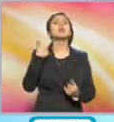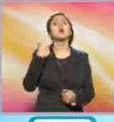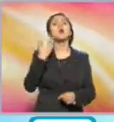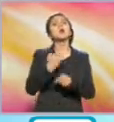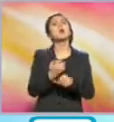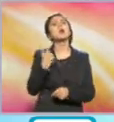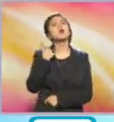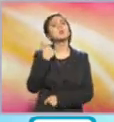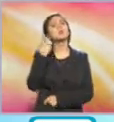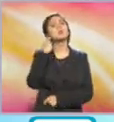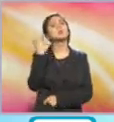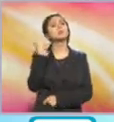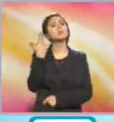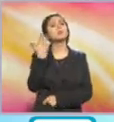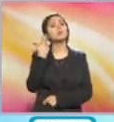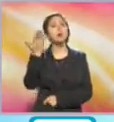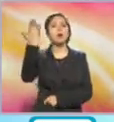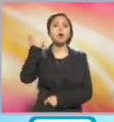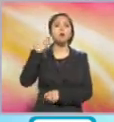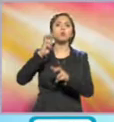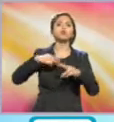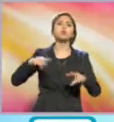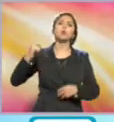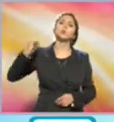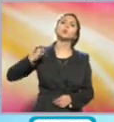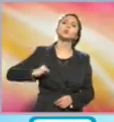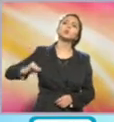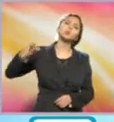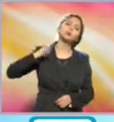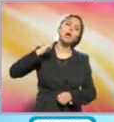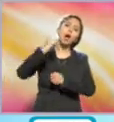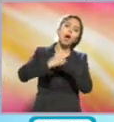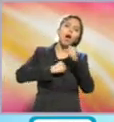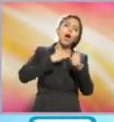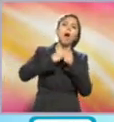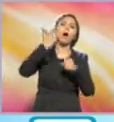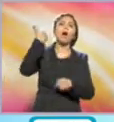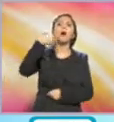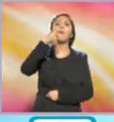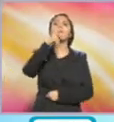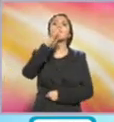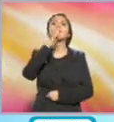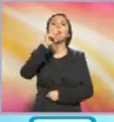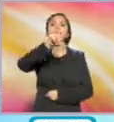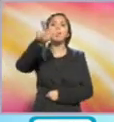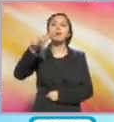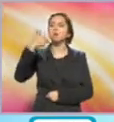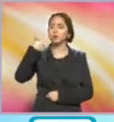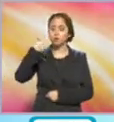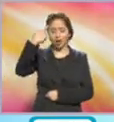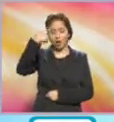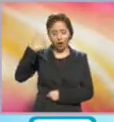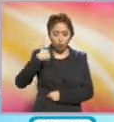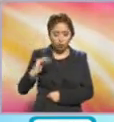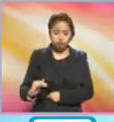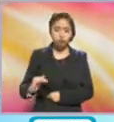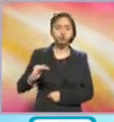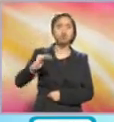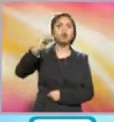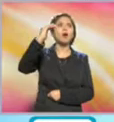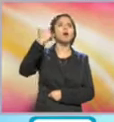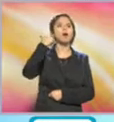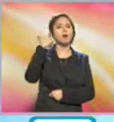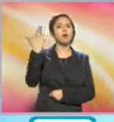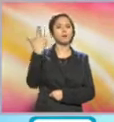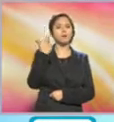estas canciones, pues evidentemente son de generaciones, ¿no? Como la de nuestros padres. Sí. Y uno crece también escuchándolas, Sí, ¿no? así es. Claro. Así es. Por eso te